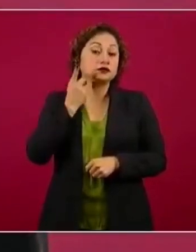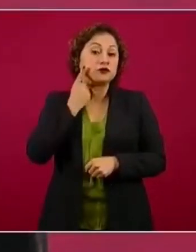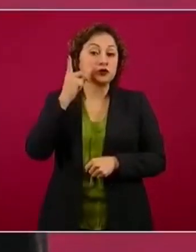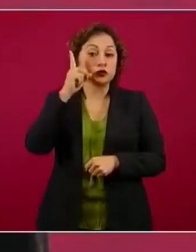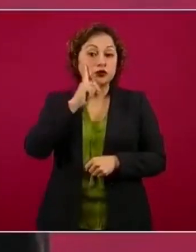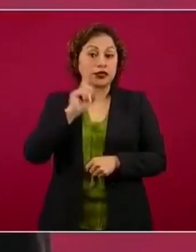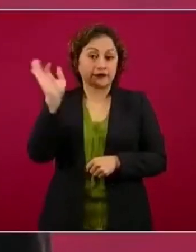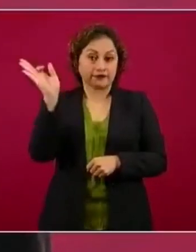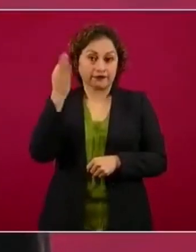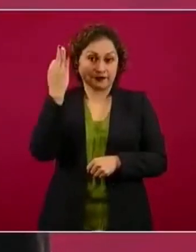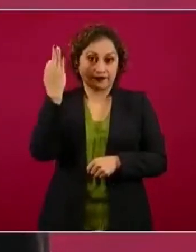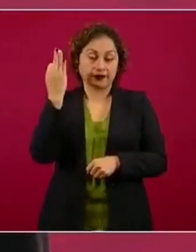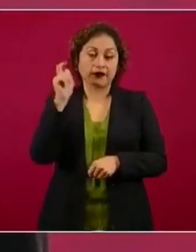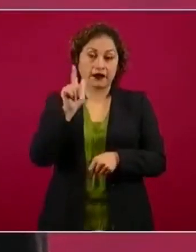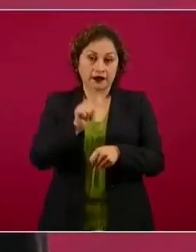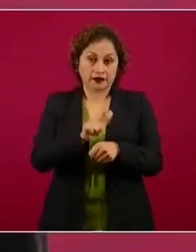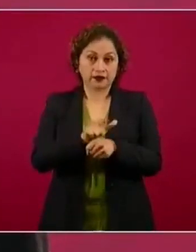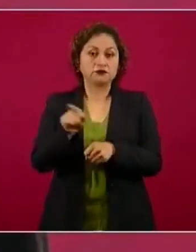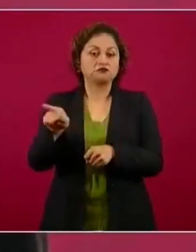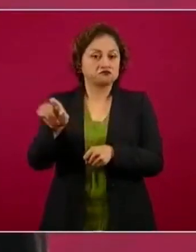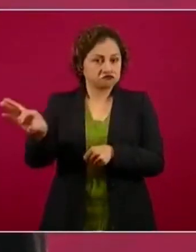también electa,